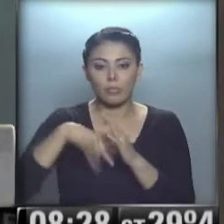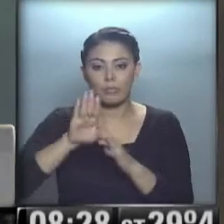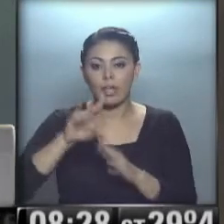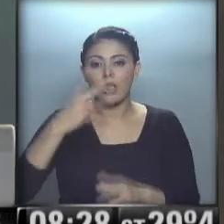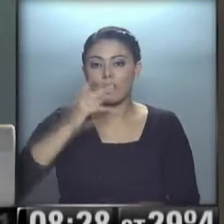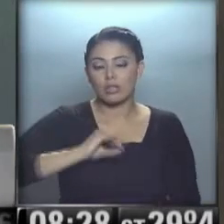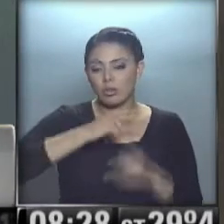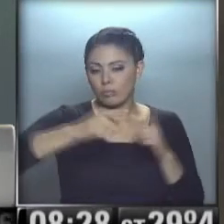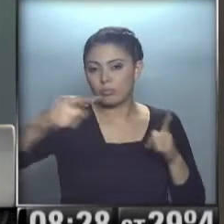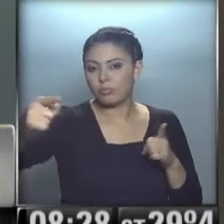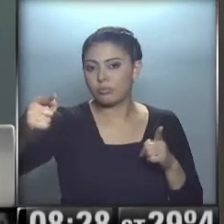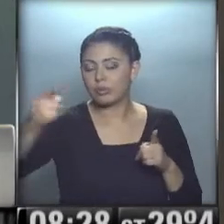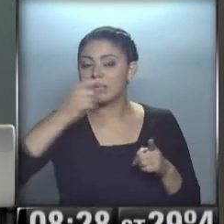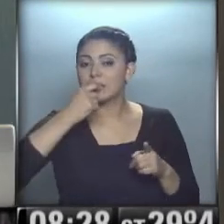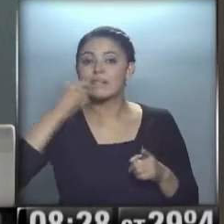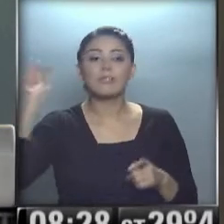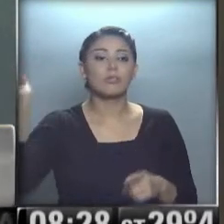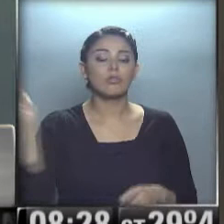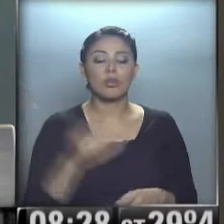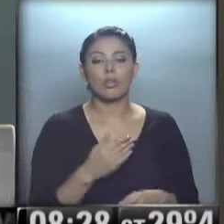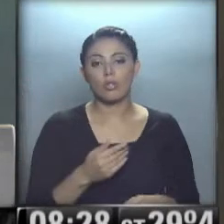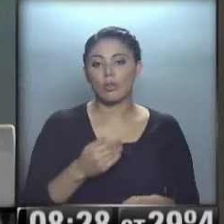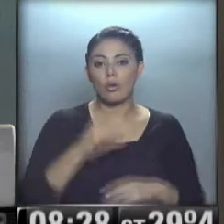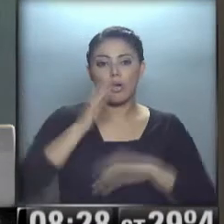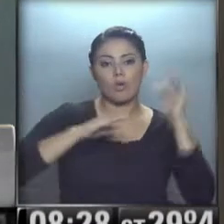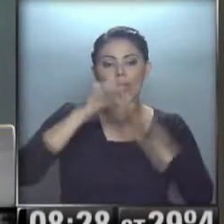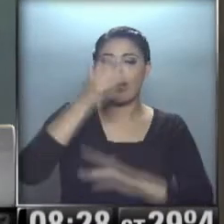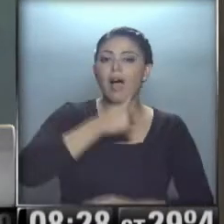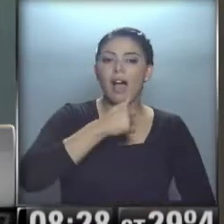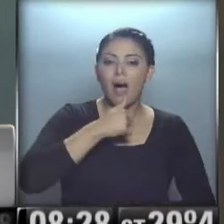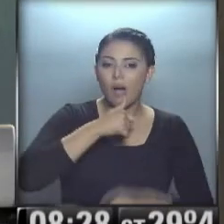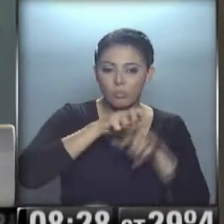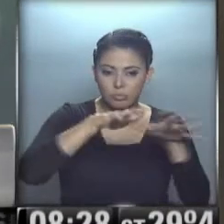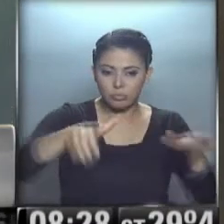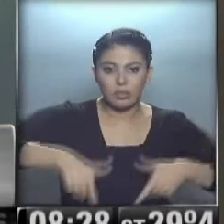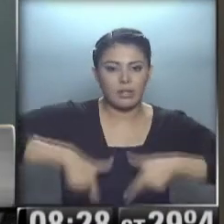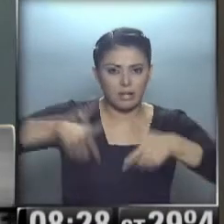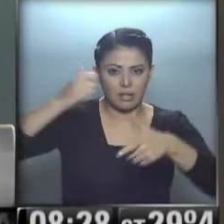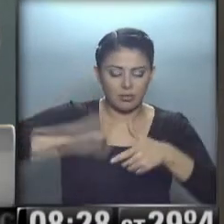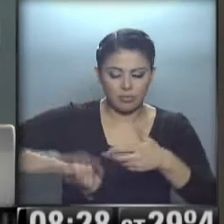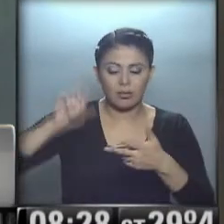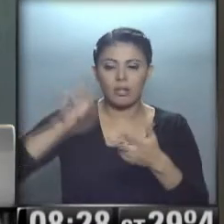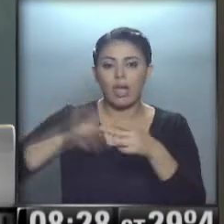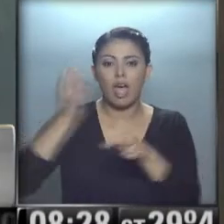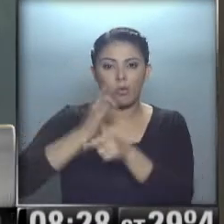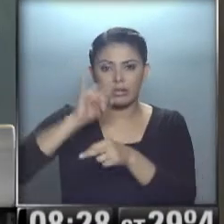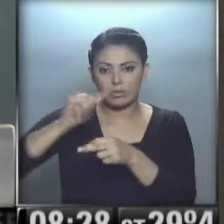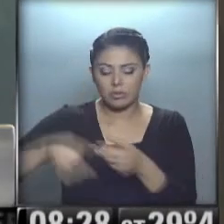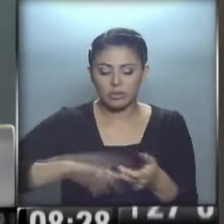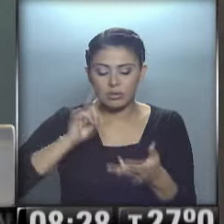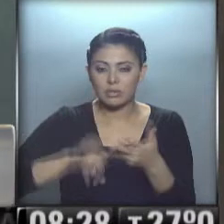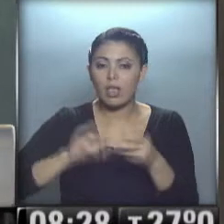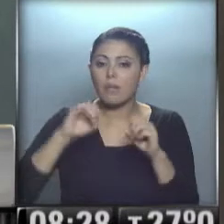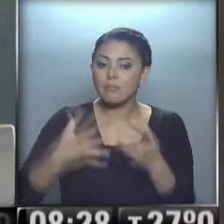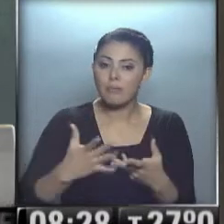con la incorporación de todo lo que significa obras de agua potable, obras de cloacas, escolarización plena, mejora en las condiciones